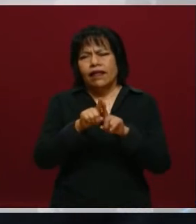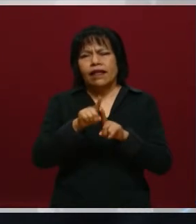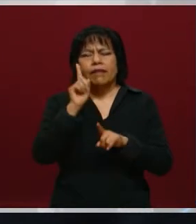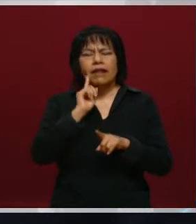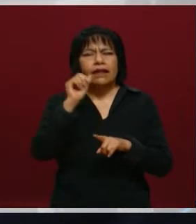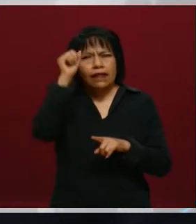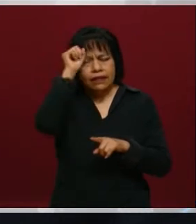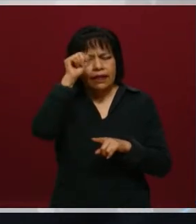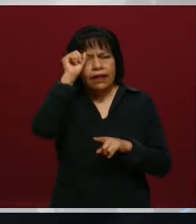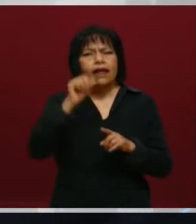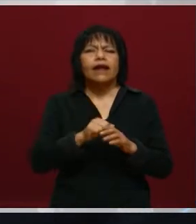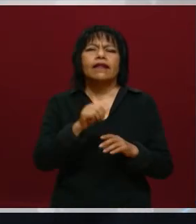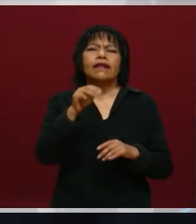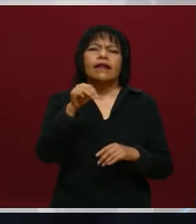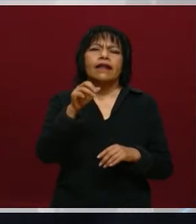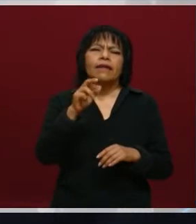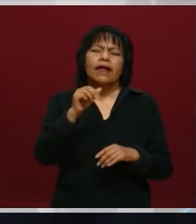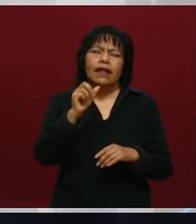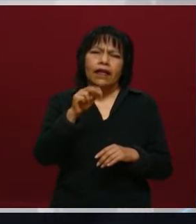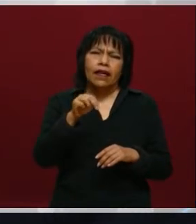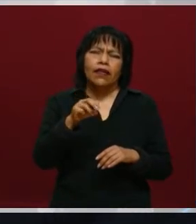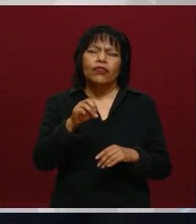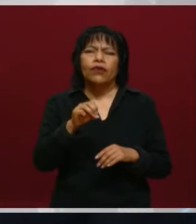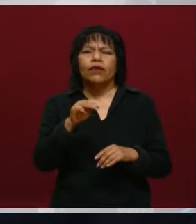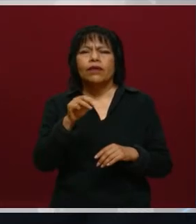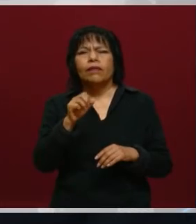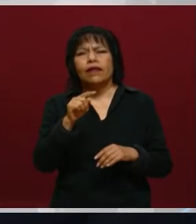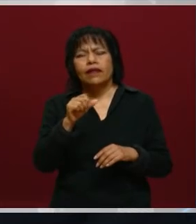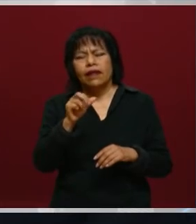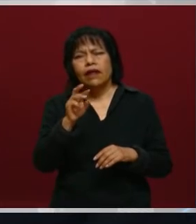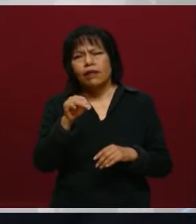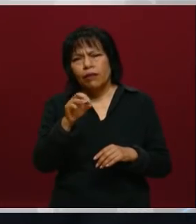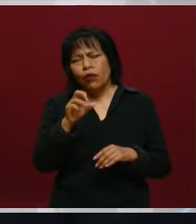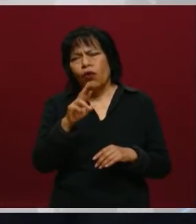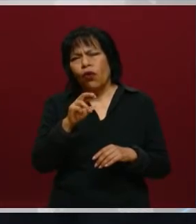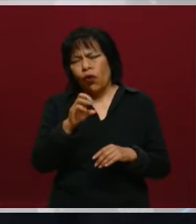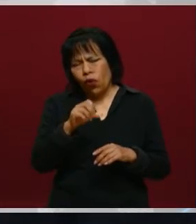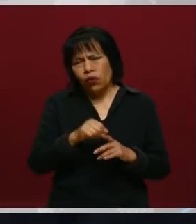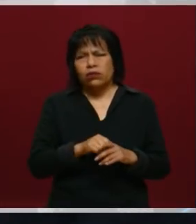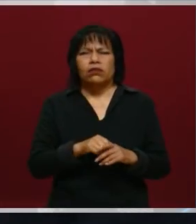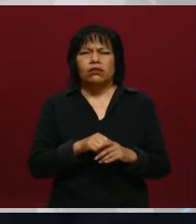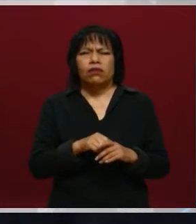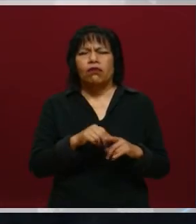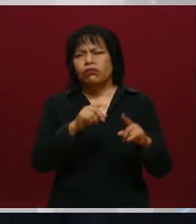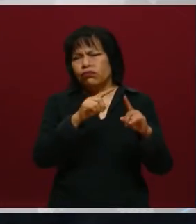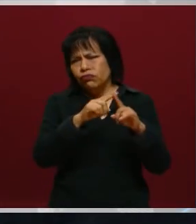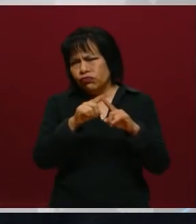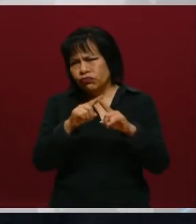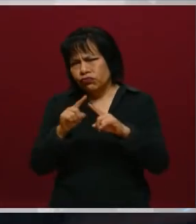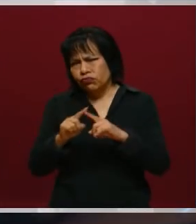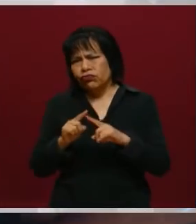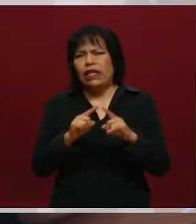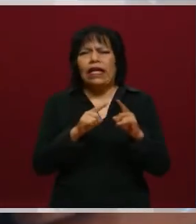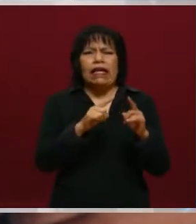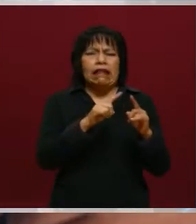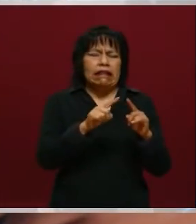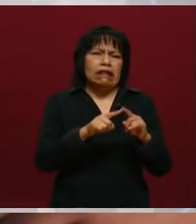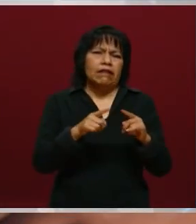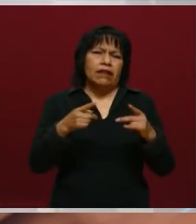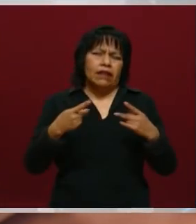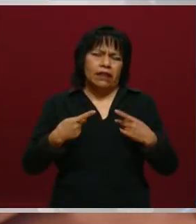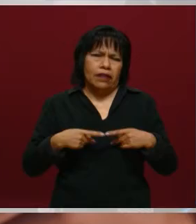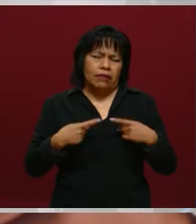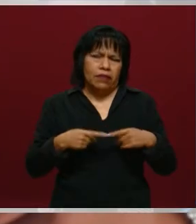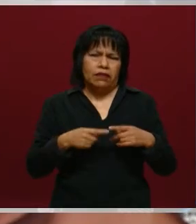está también dedicada a la maestra normalista pas montaño esteban vaca calderón va a encontrar